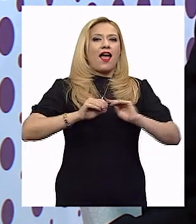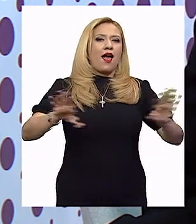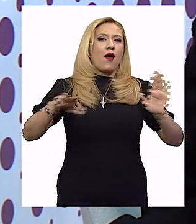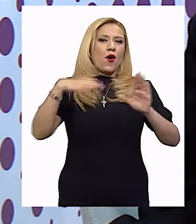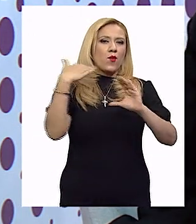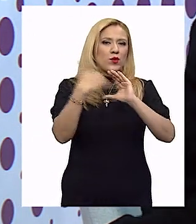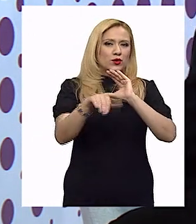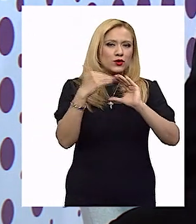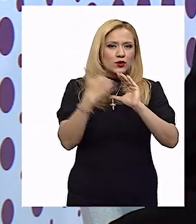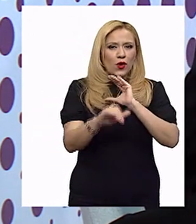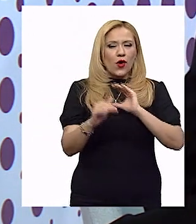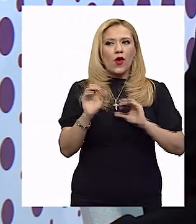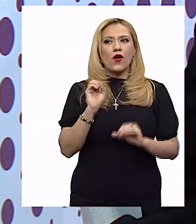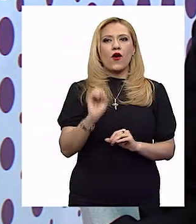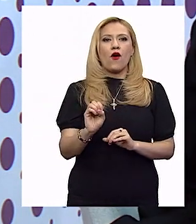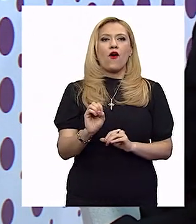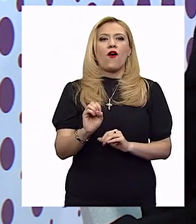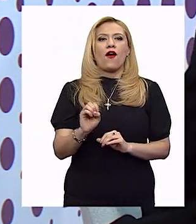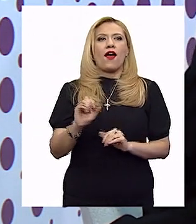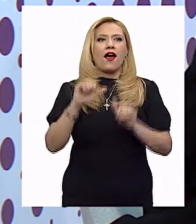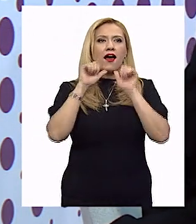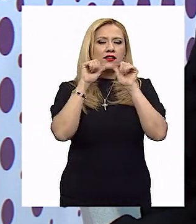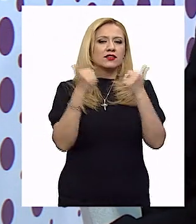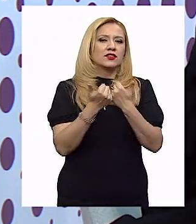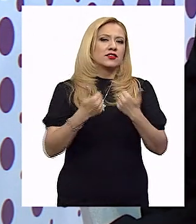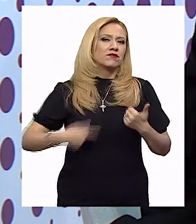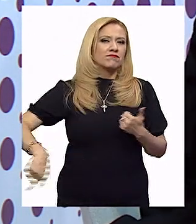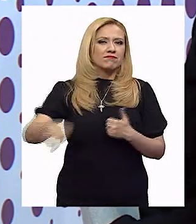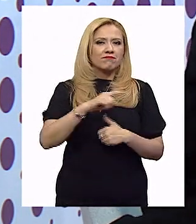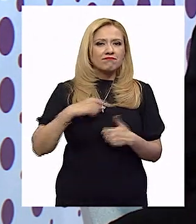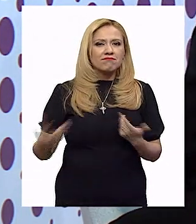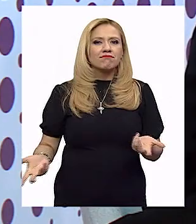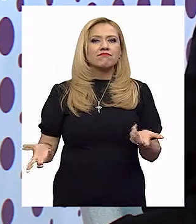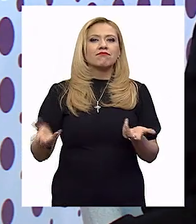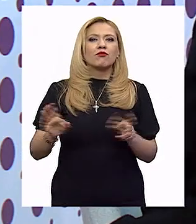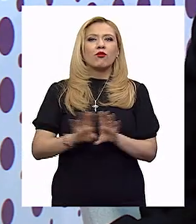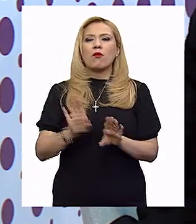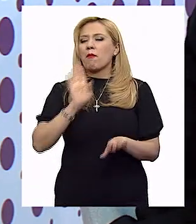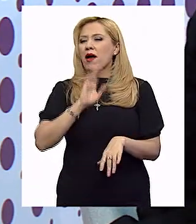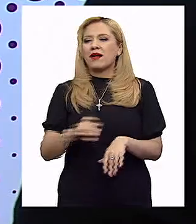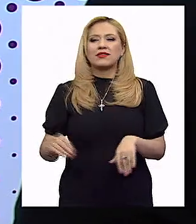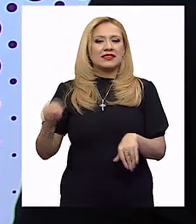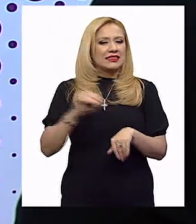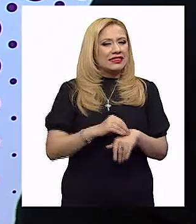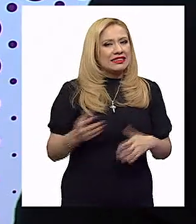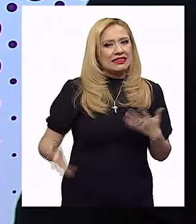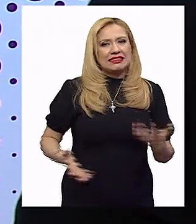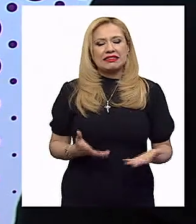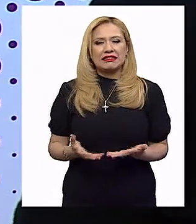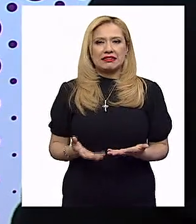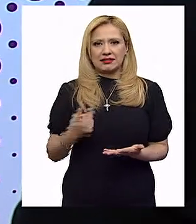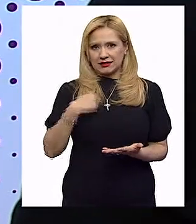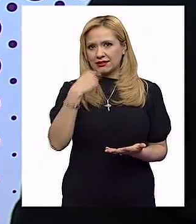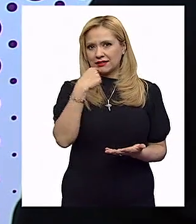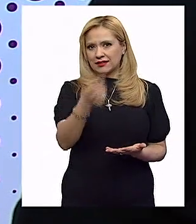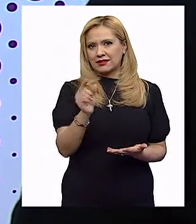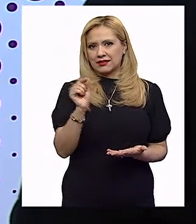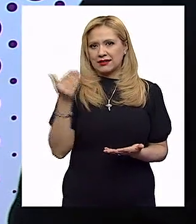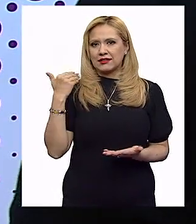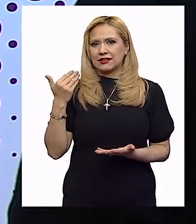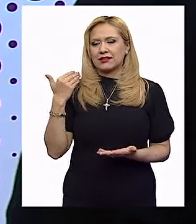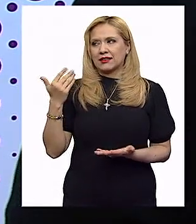poco legislado, como denunciamos las organizaciones de la sociedad civil, y técnicamente mal implementado también, como denunciamos en nuestro comunicado de